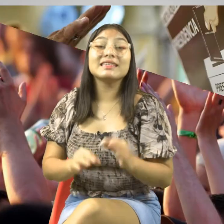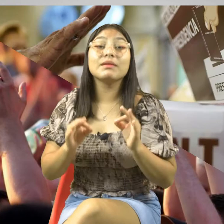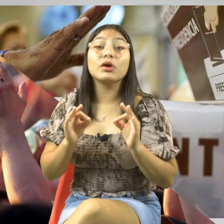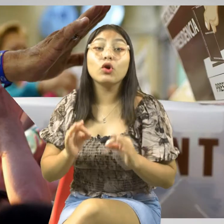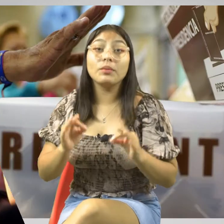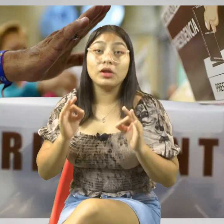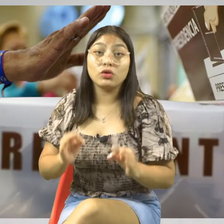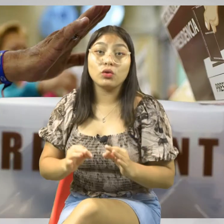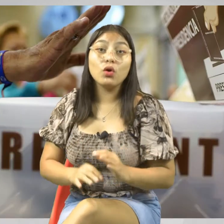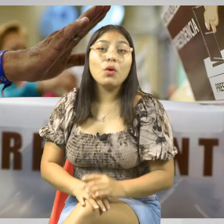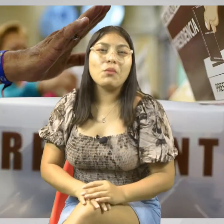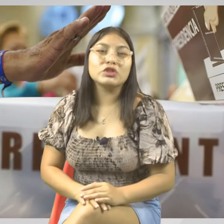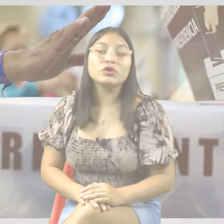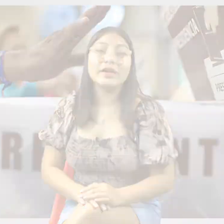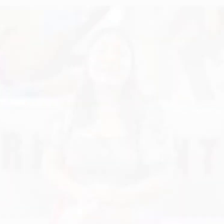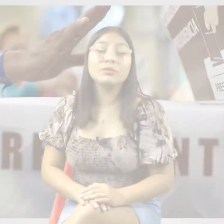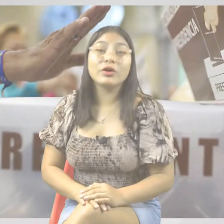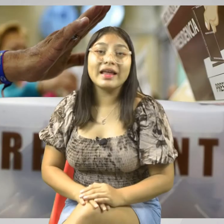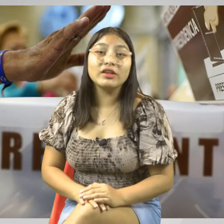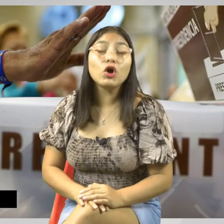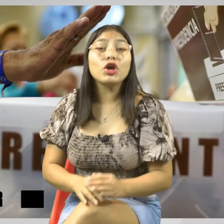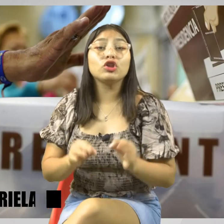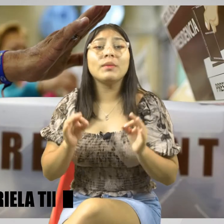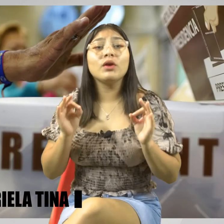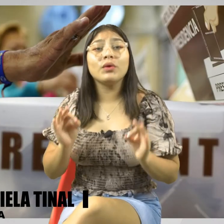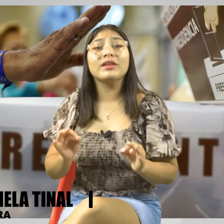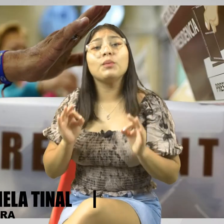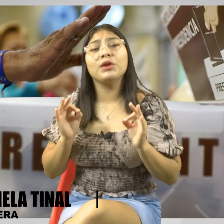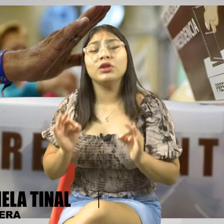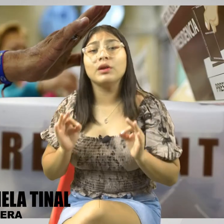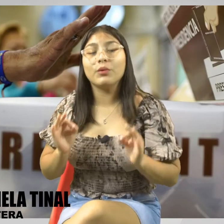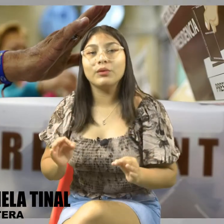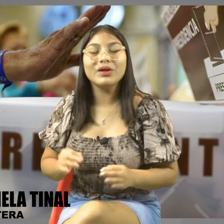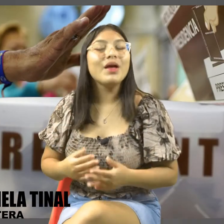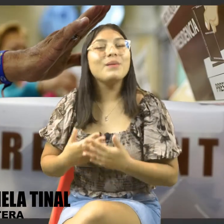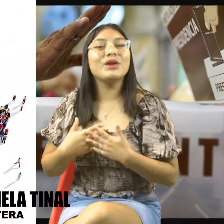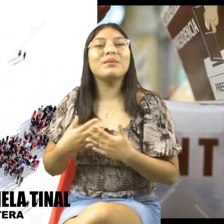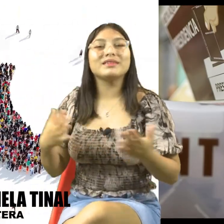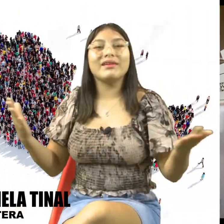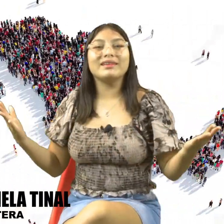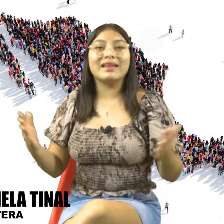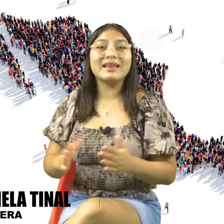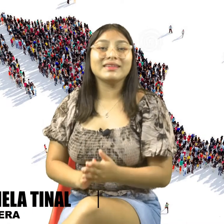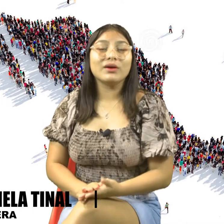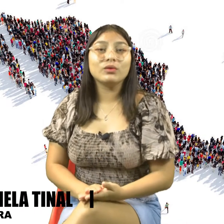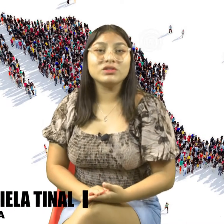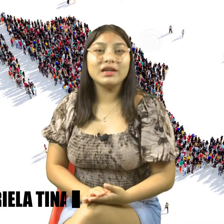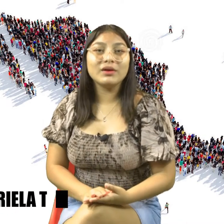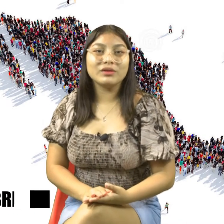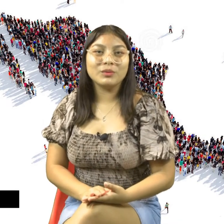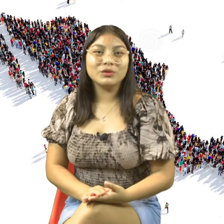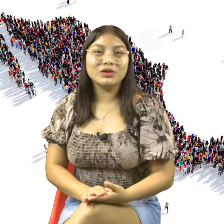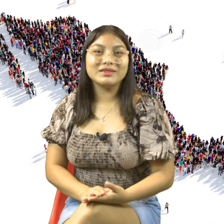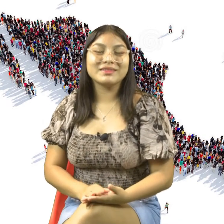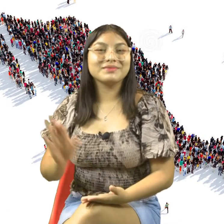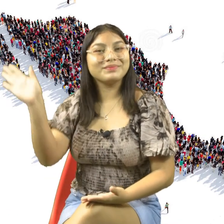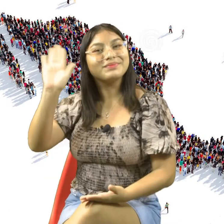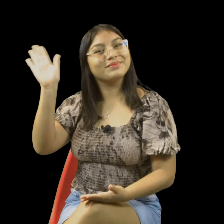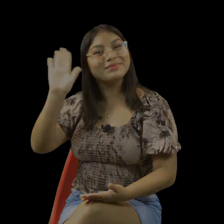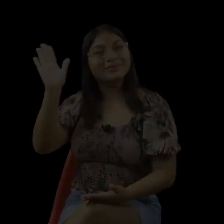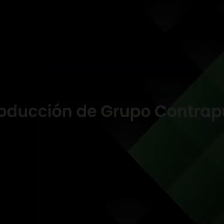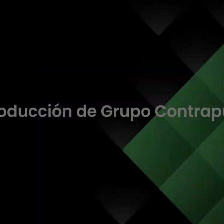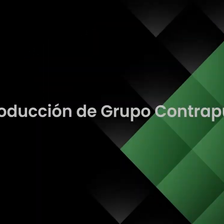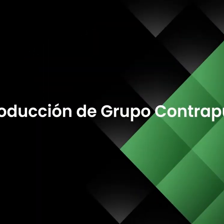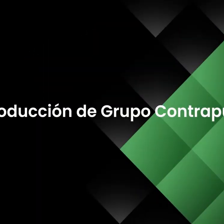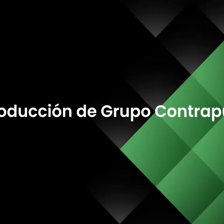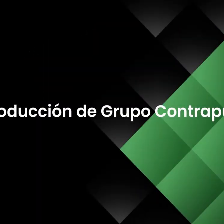encuesta es el mejor método, puesto que es democrático y toma en cuenta la opinión del pueblo. Mi nombre es Gabriela Tinales de Cancún Channel y Contrapunto Noticias.